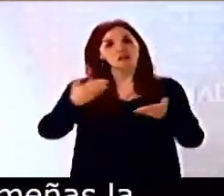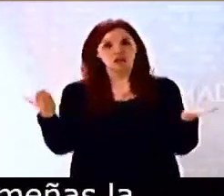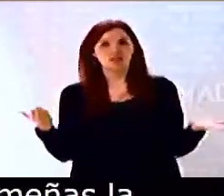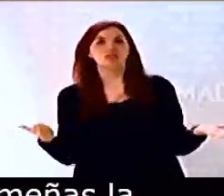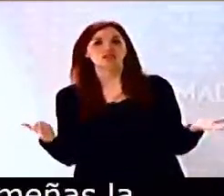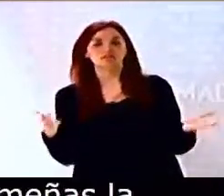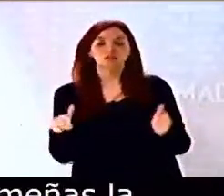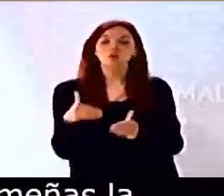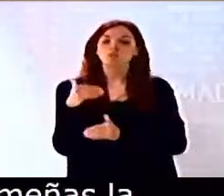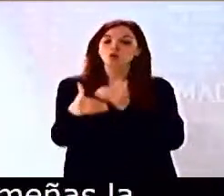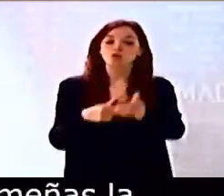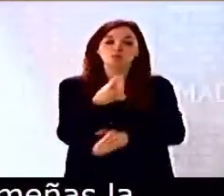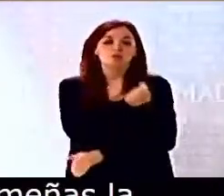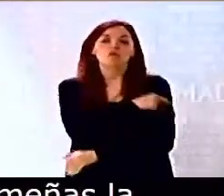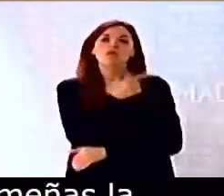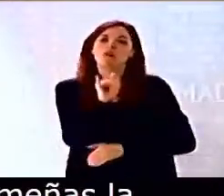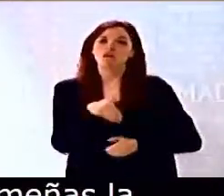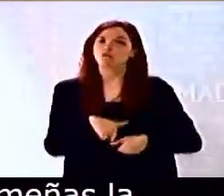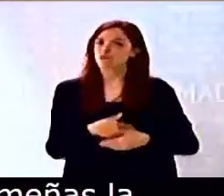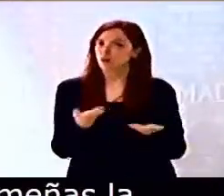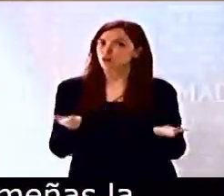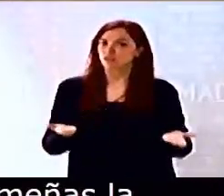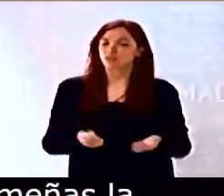proceso de vacunación,